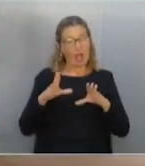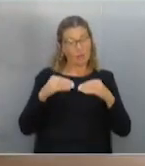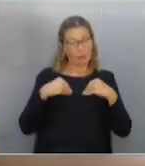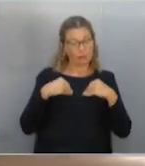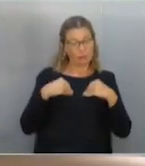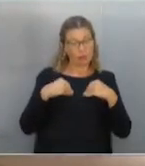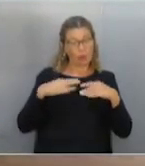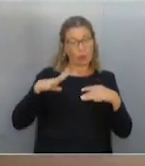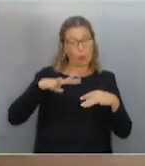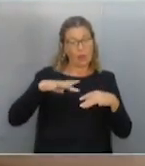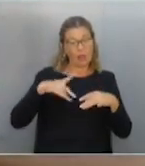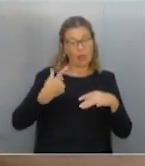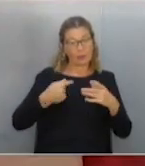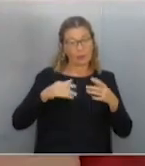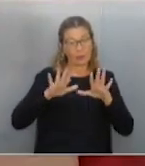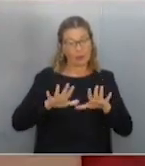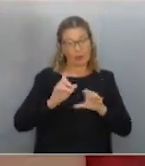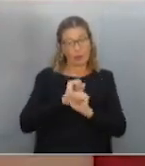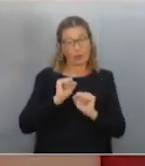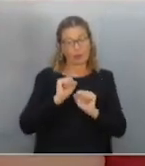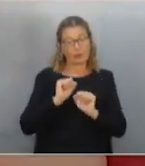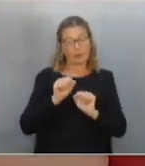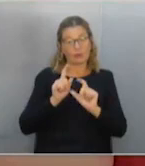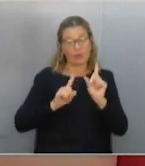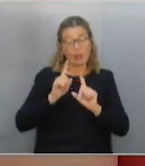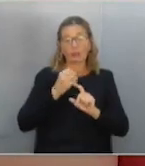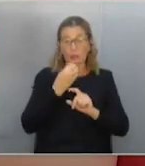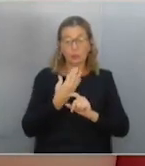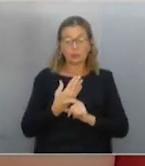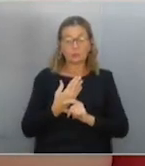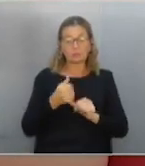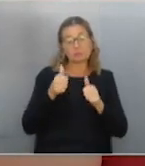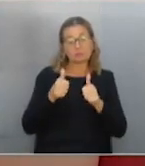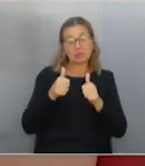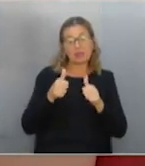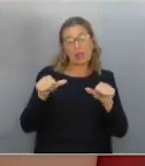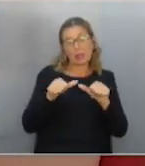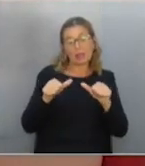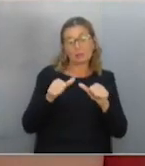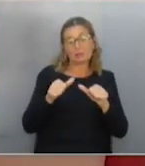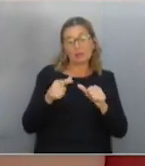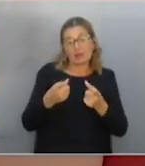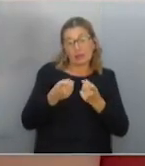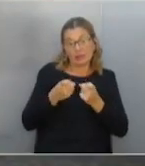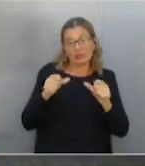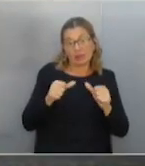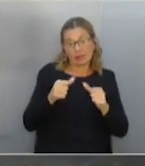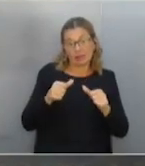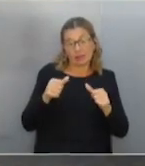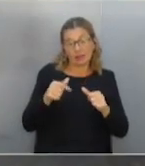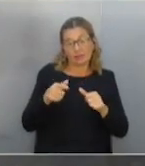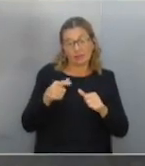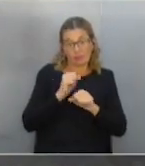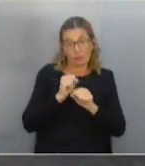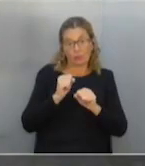soy jubilada, por lo tanto parar no puedo parar. Y me parece algo que está bueno, que está bien, que lo haga. Si lo necesitan hacerlo, que lo haga. Cuando